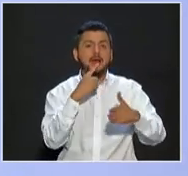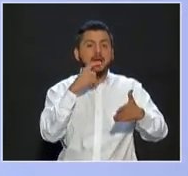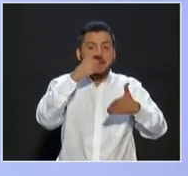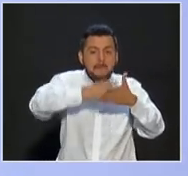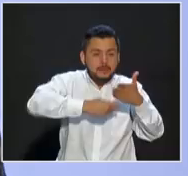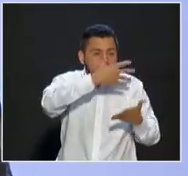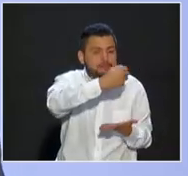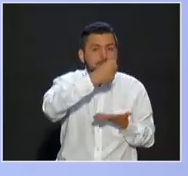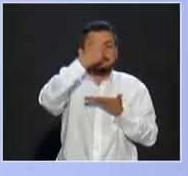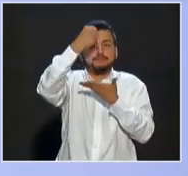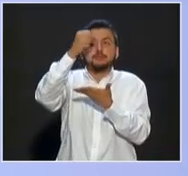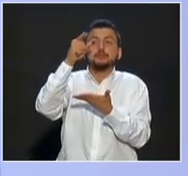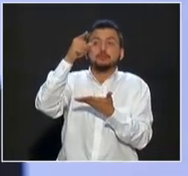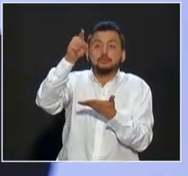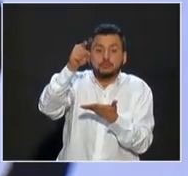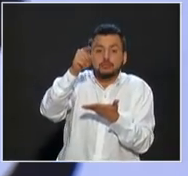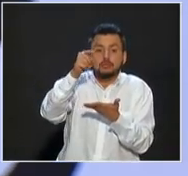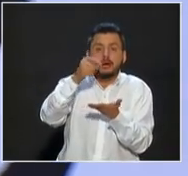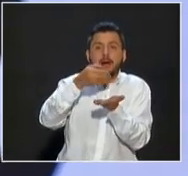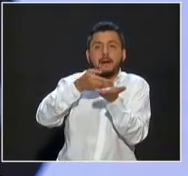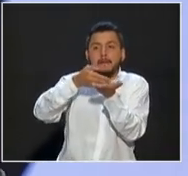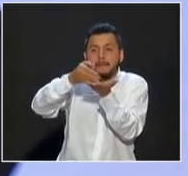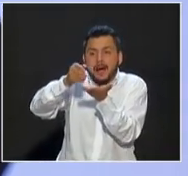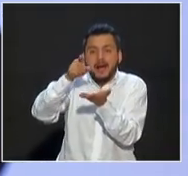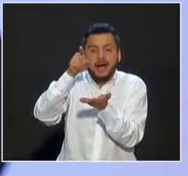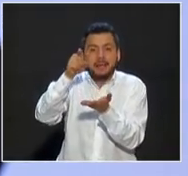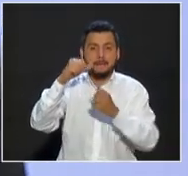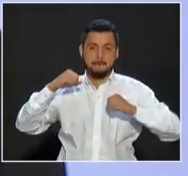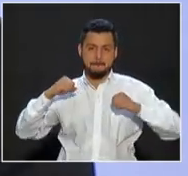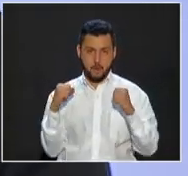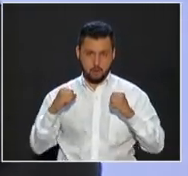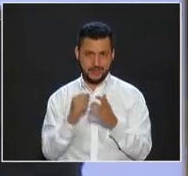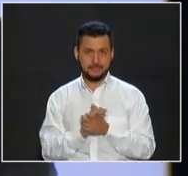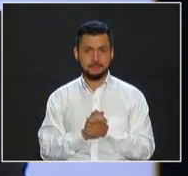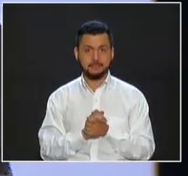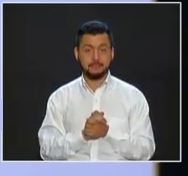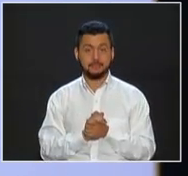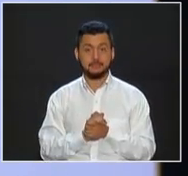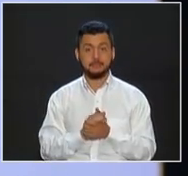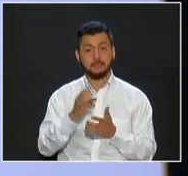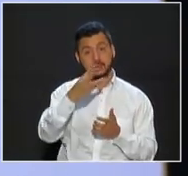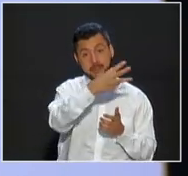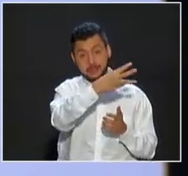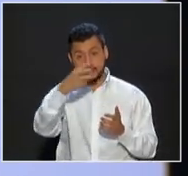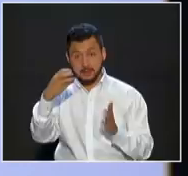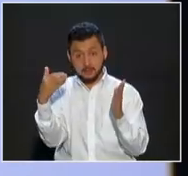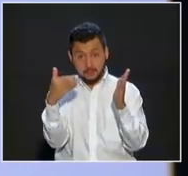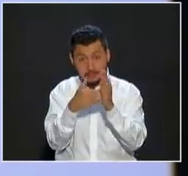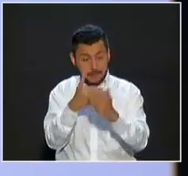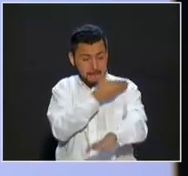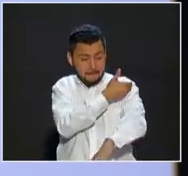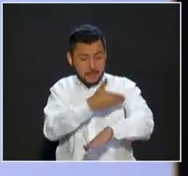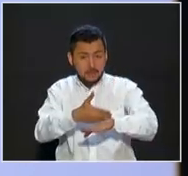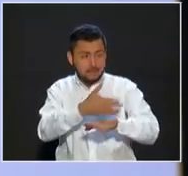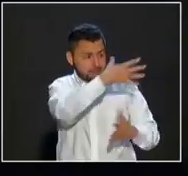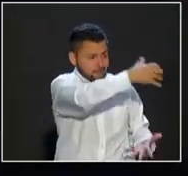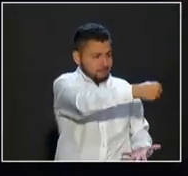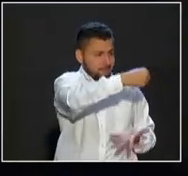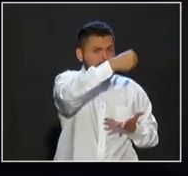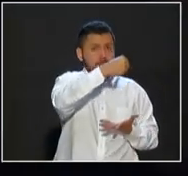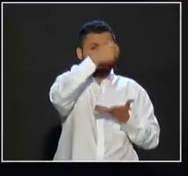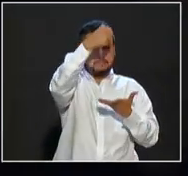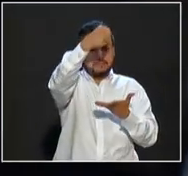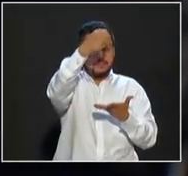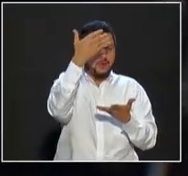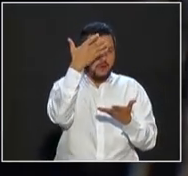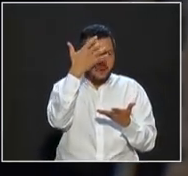y tendremos que tener la enorme prudencia porque entregar 300 mil millones de pesos a bogotá de las ventas